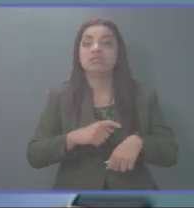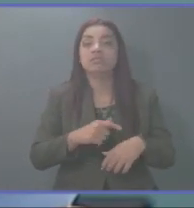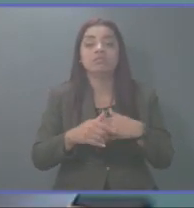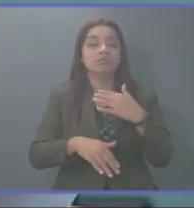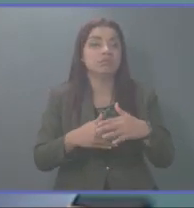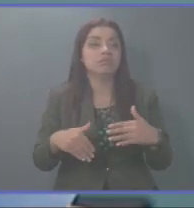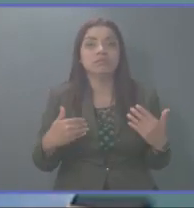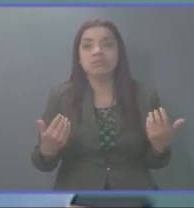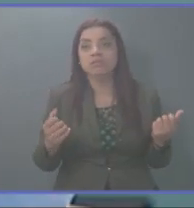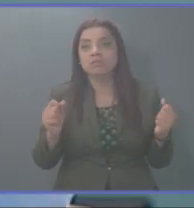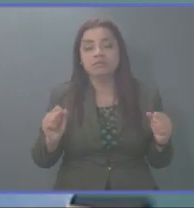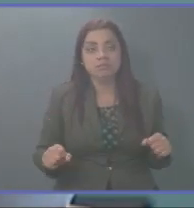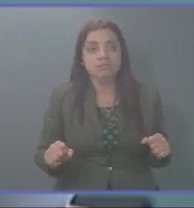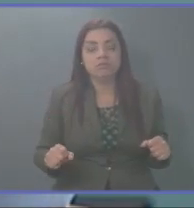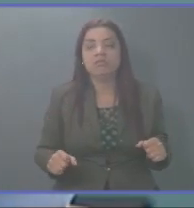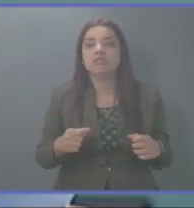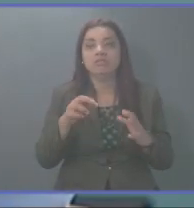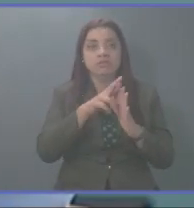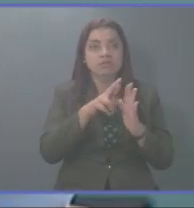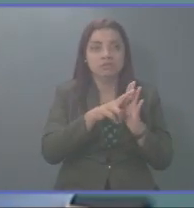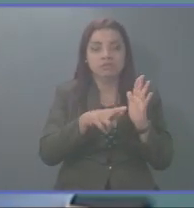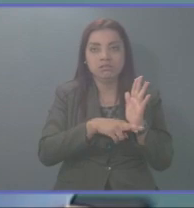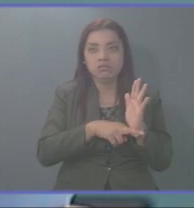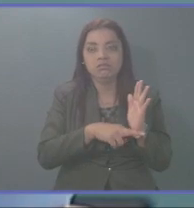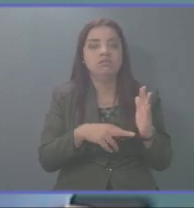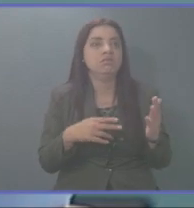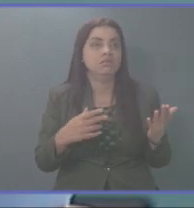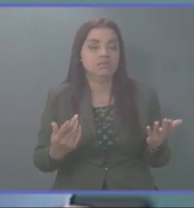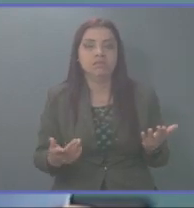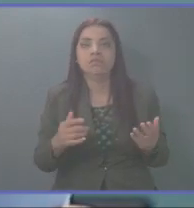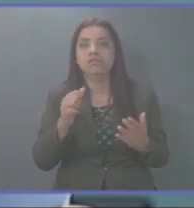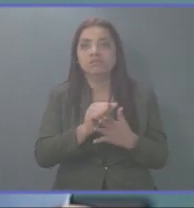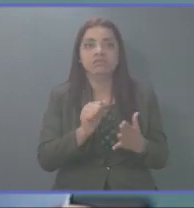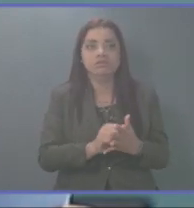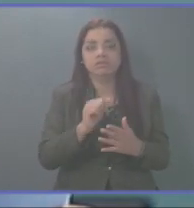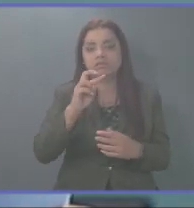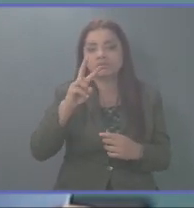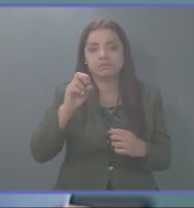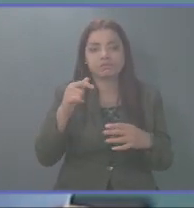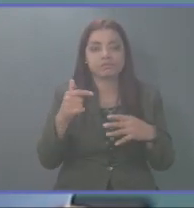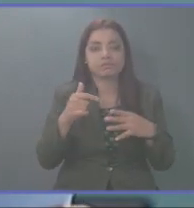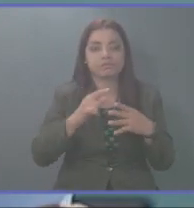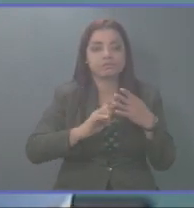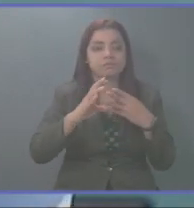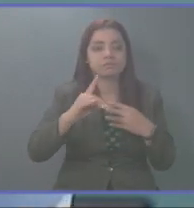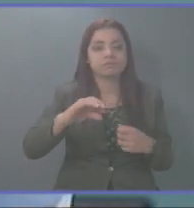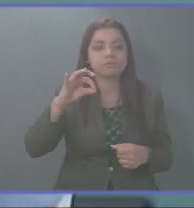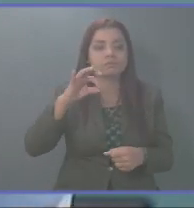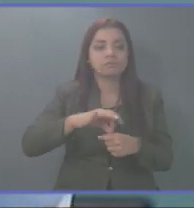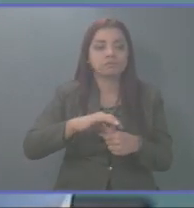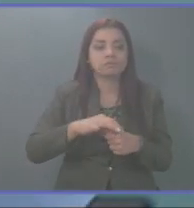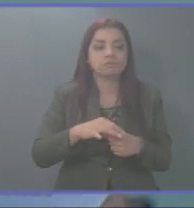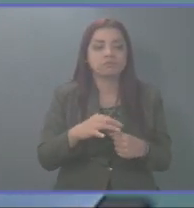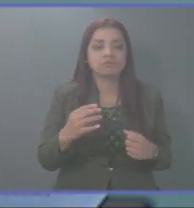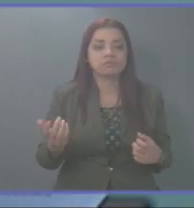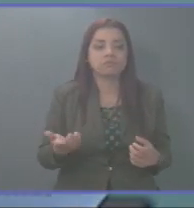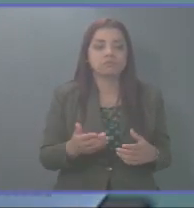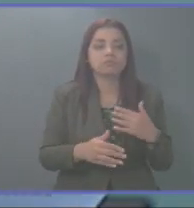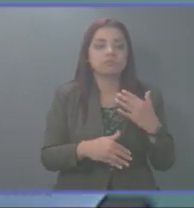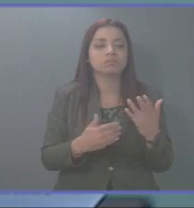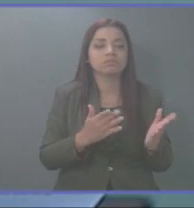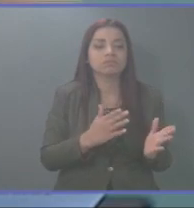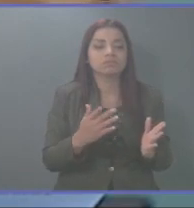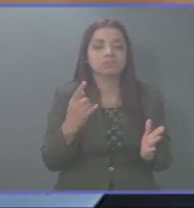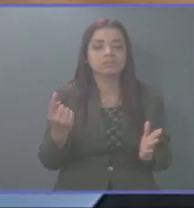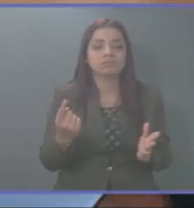y cierre definitivo del registro electoral regulados en el artículo 20 del Código Electoral, excepto el caso de los salvadoreños